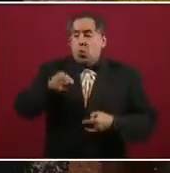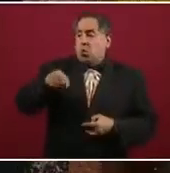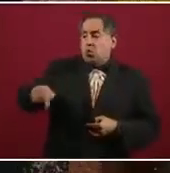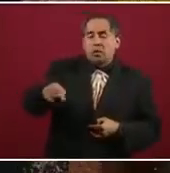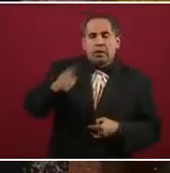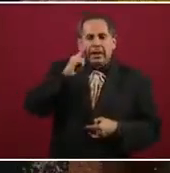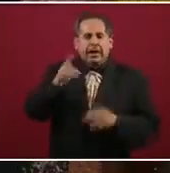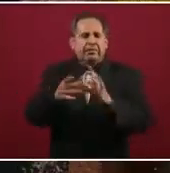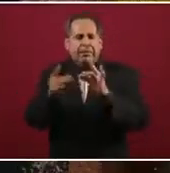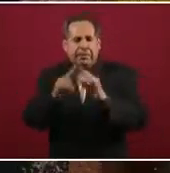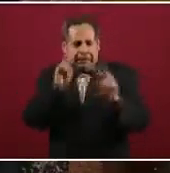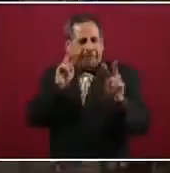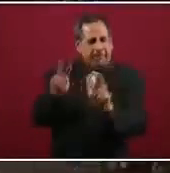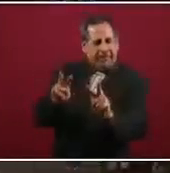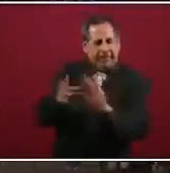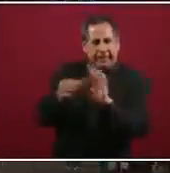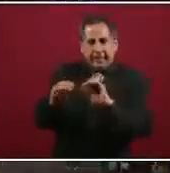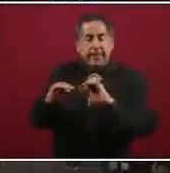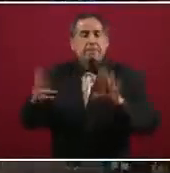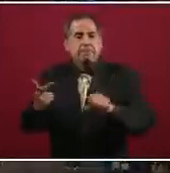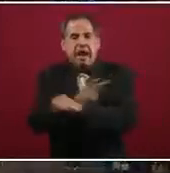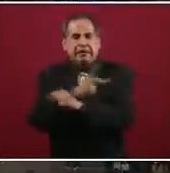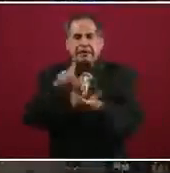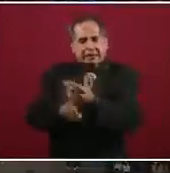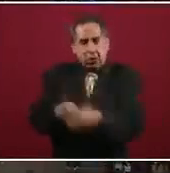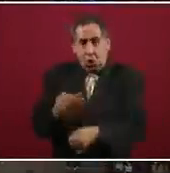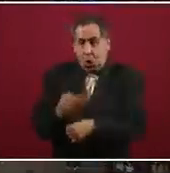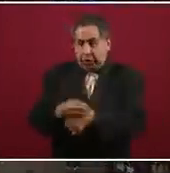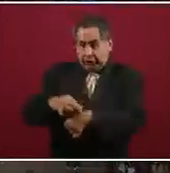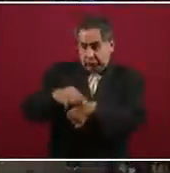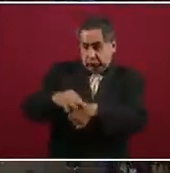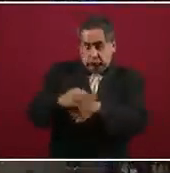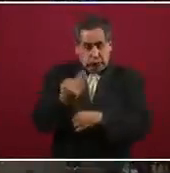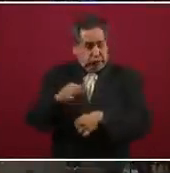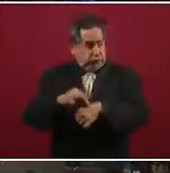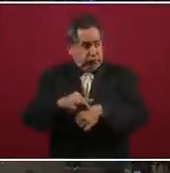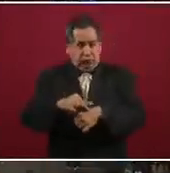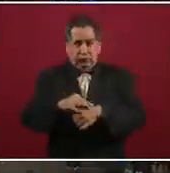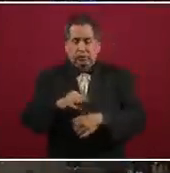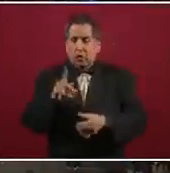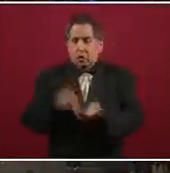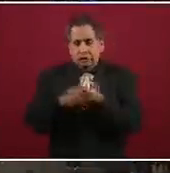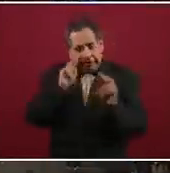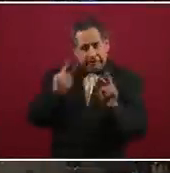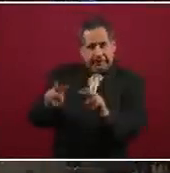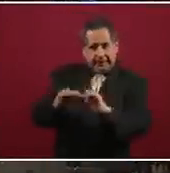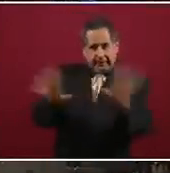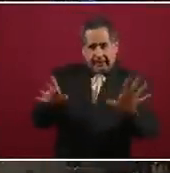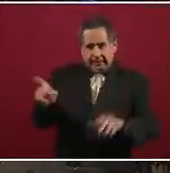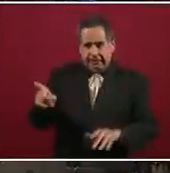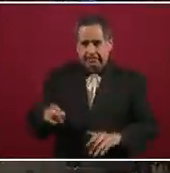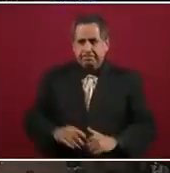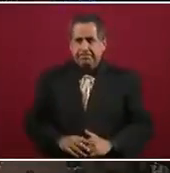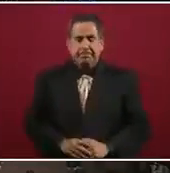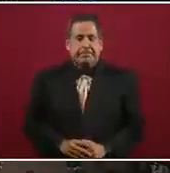compañera Rita Abreu, para que nos diga cómo se está viviendo en este momento la fiesta patria que ustedes tienen en pantalla?